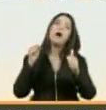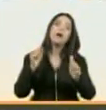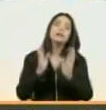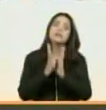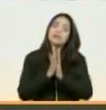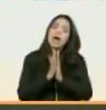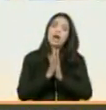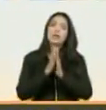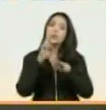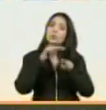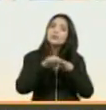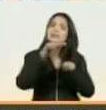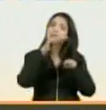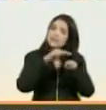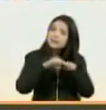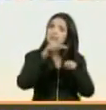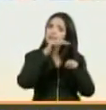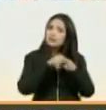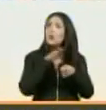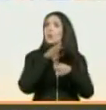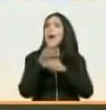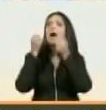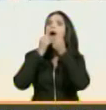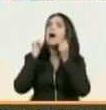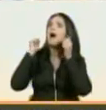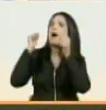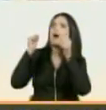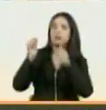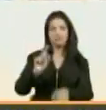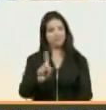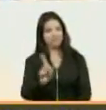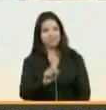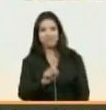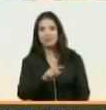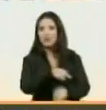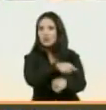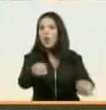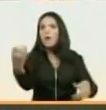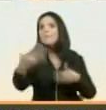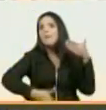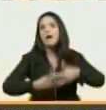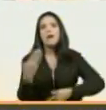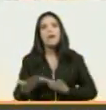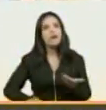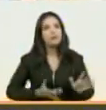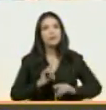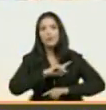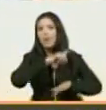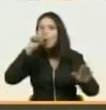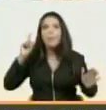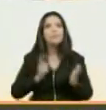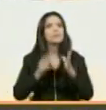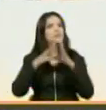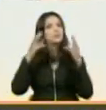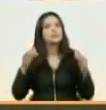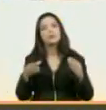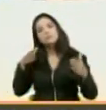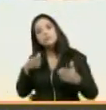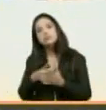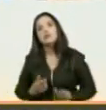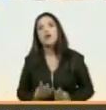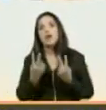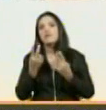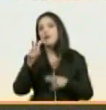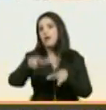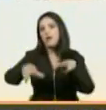impolutos, niñitos van a protestar. No protestan, son unos delincuentes, son unos criminales al extremo que atentan contra la vida misma de